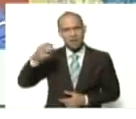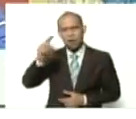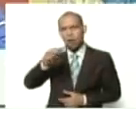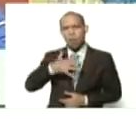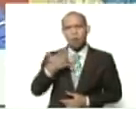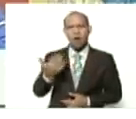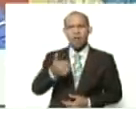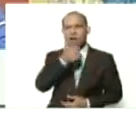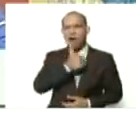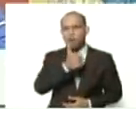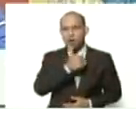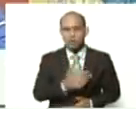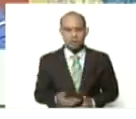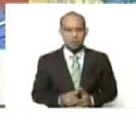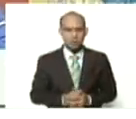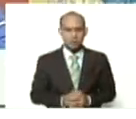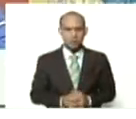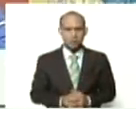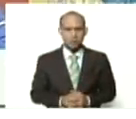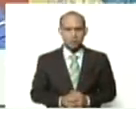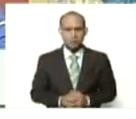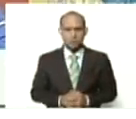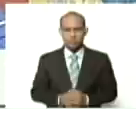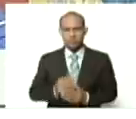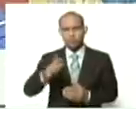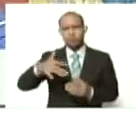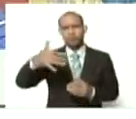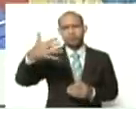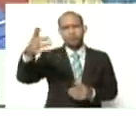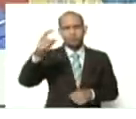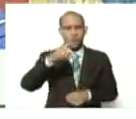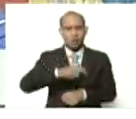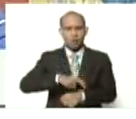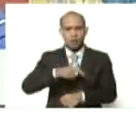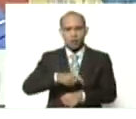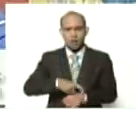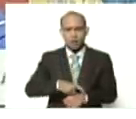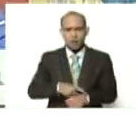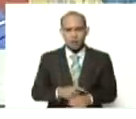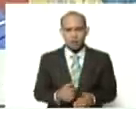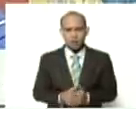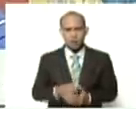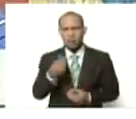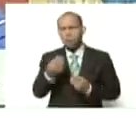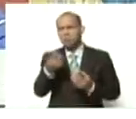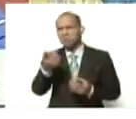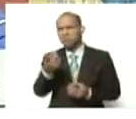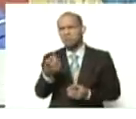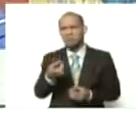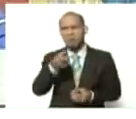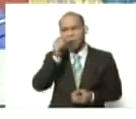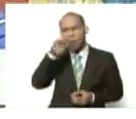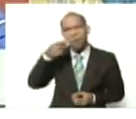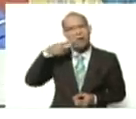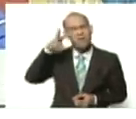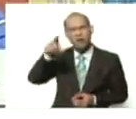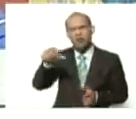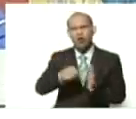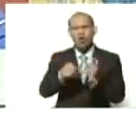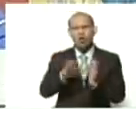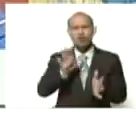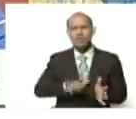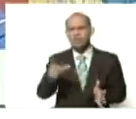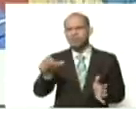aguantar. Y al pasar del tiempo, ¿qué pasó con los traidores? ¿A dónde están los